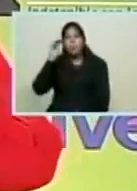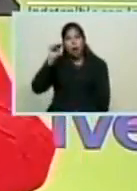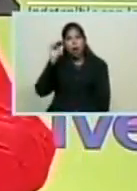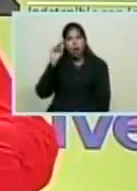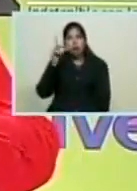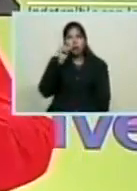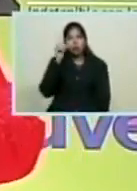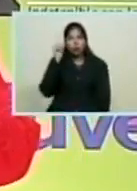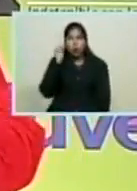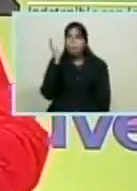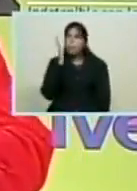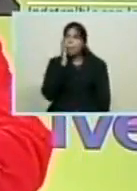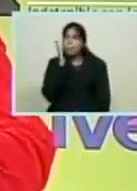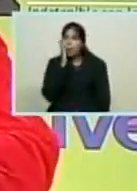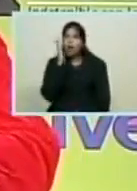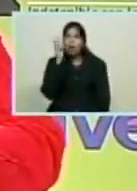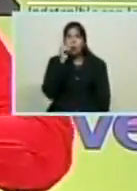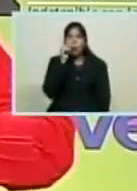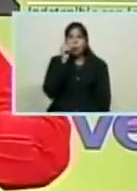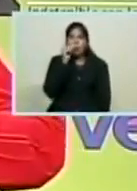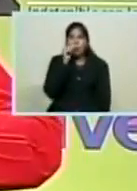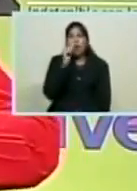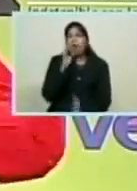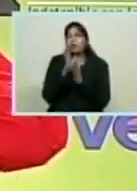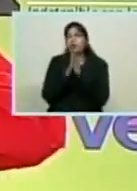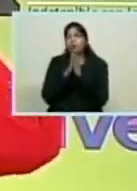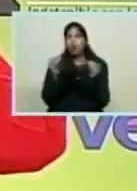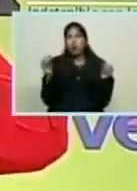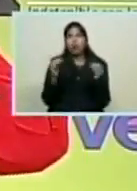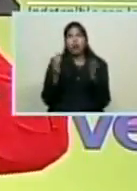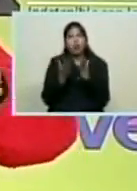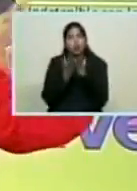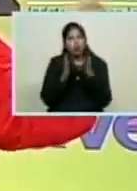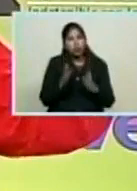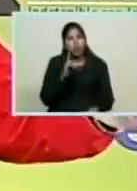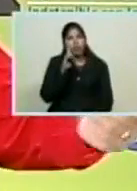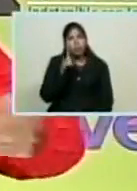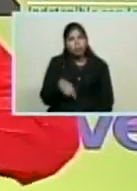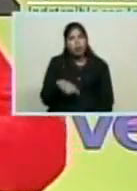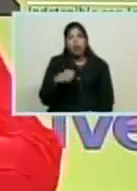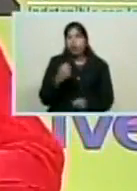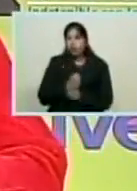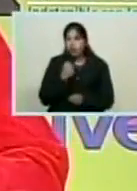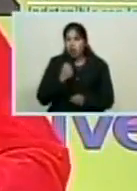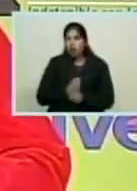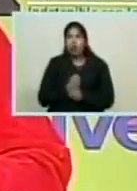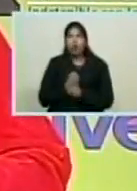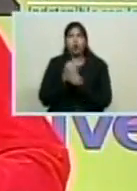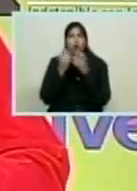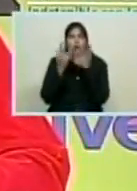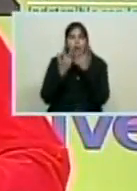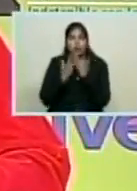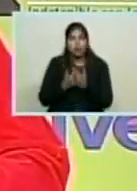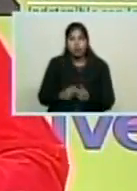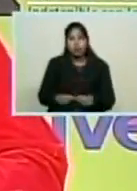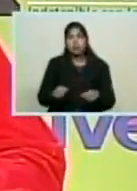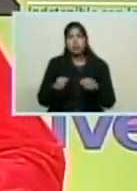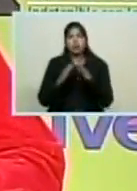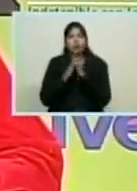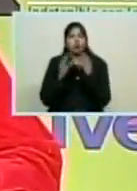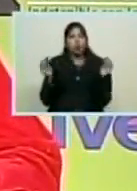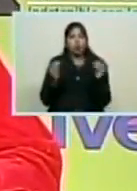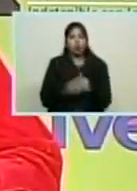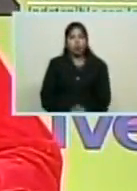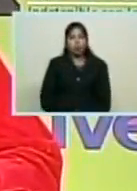maestras, de la madre, del padre, representante, del estudiante, del obrero, de la obrera, del trabajador.